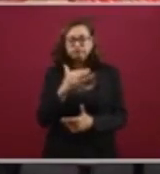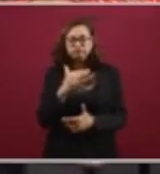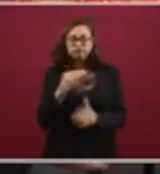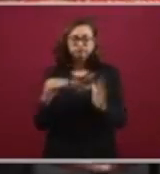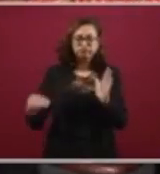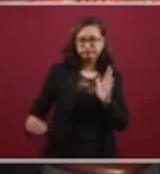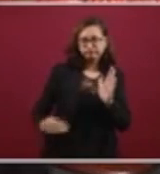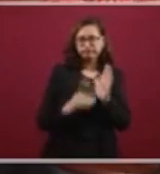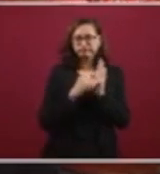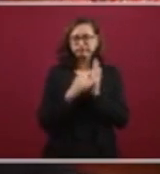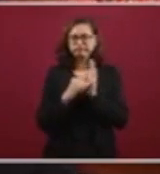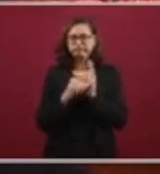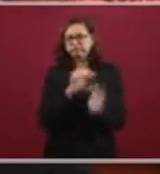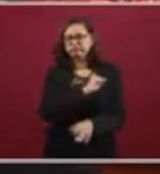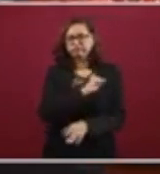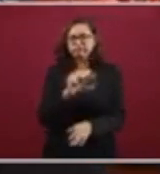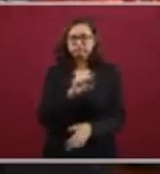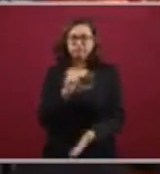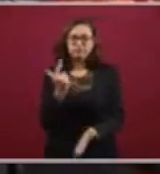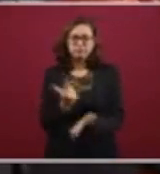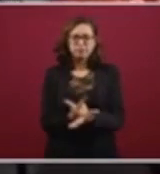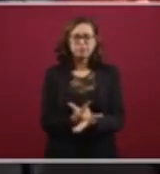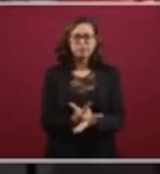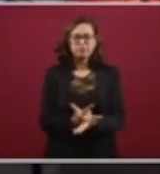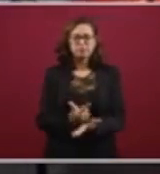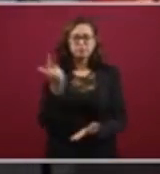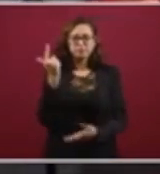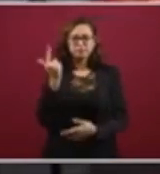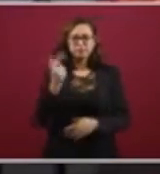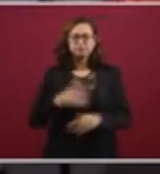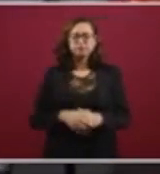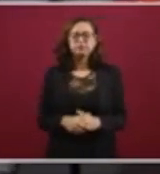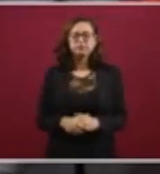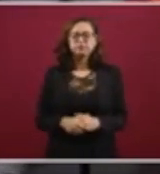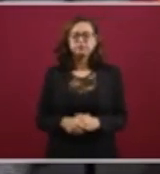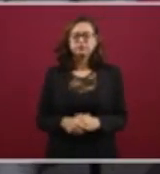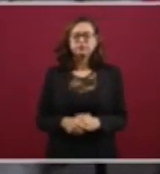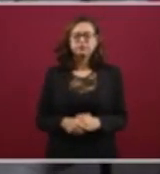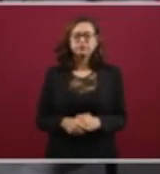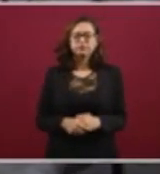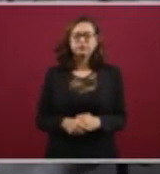considerados delitos graves, porque